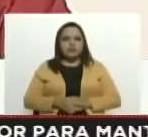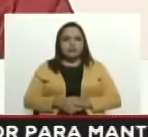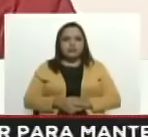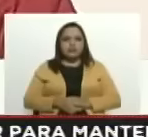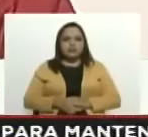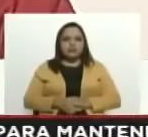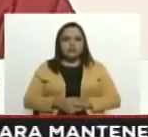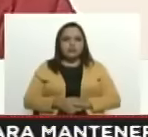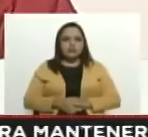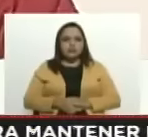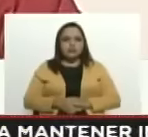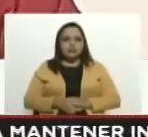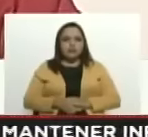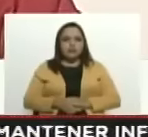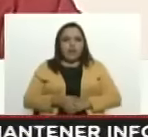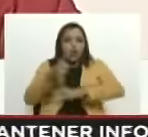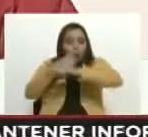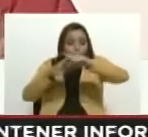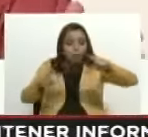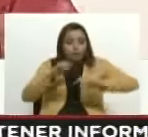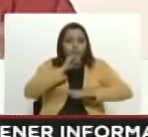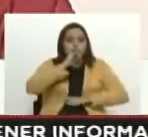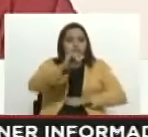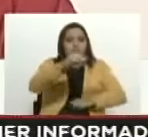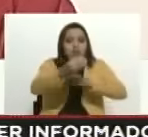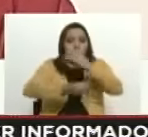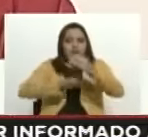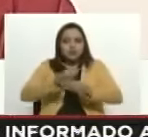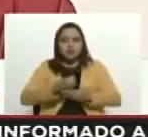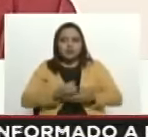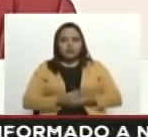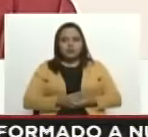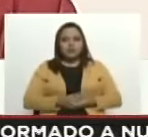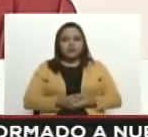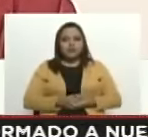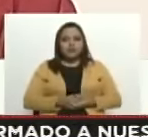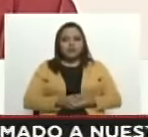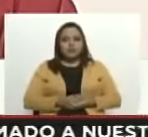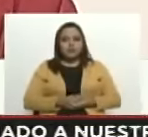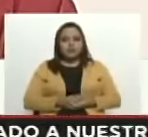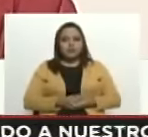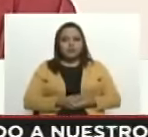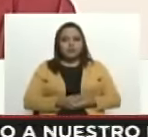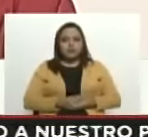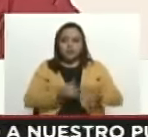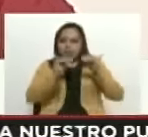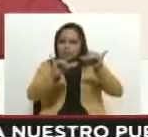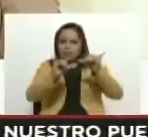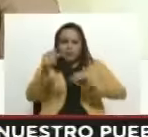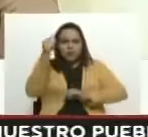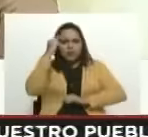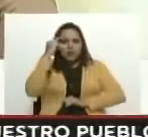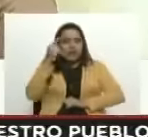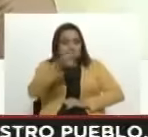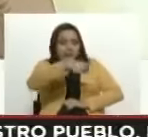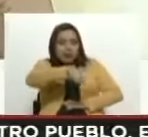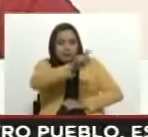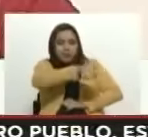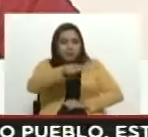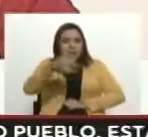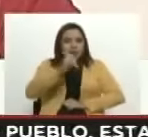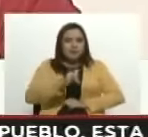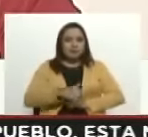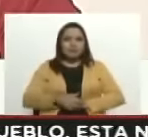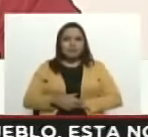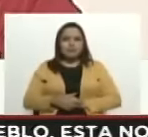Y el resto de las denuncias que ellos pusieron, bueno, este es el momento, pues. El mismo día, mira, esa gente es tan... Dios mío,